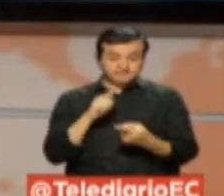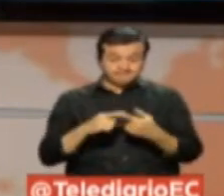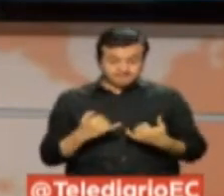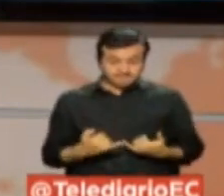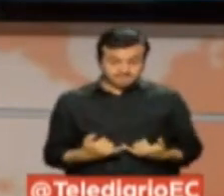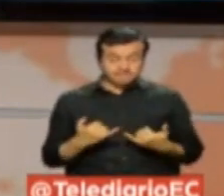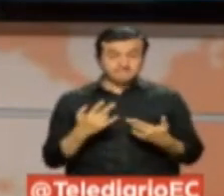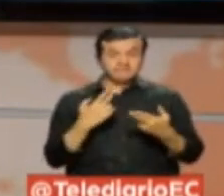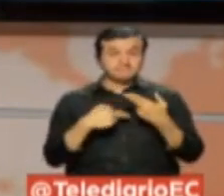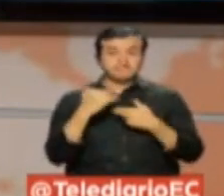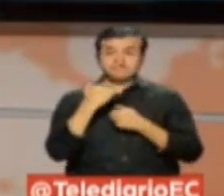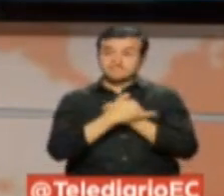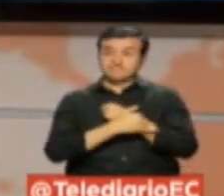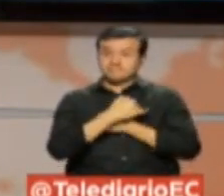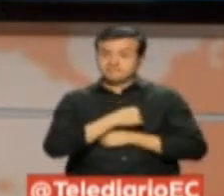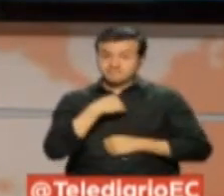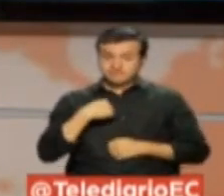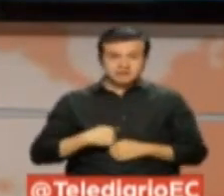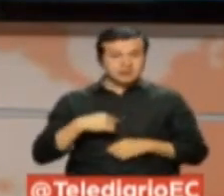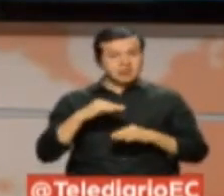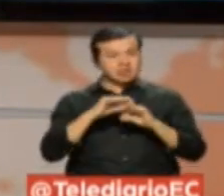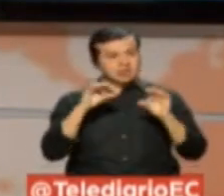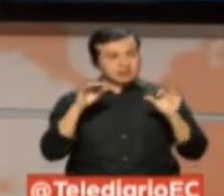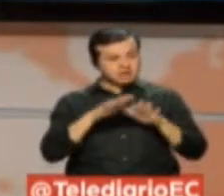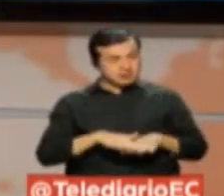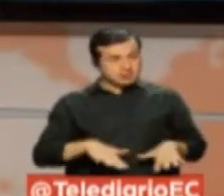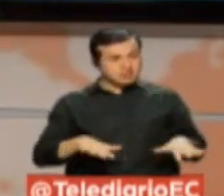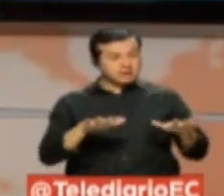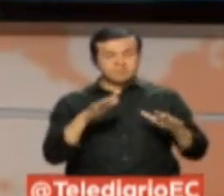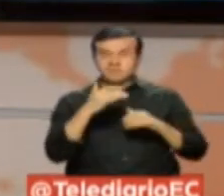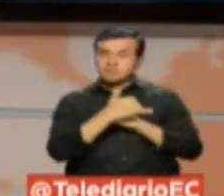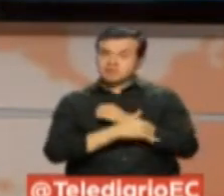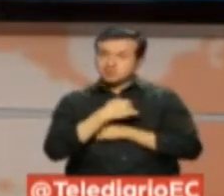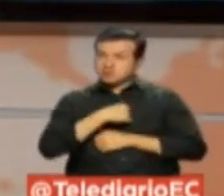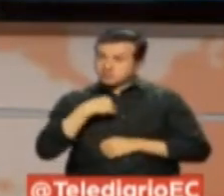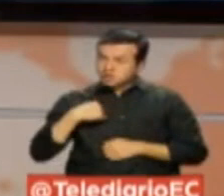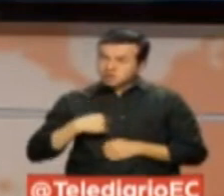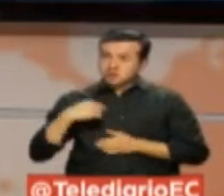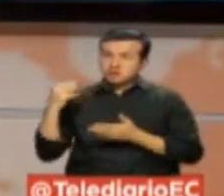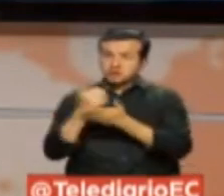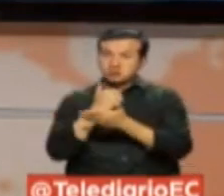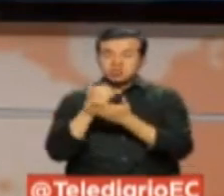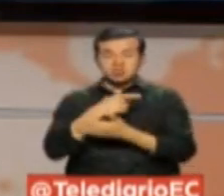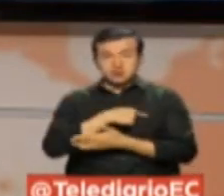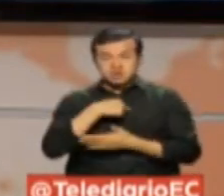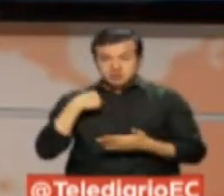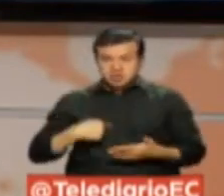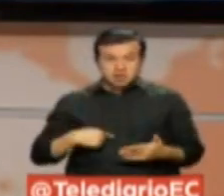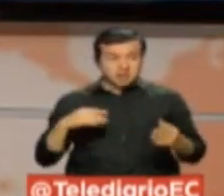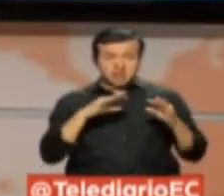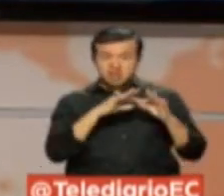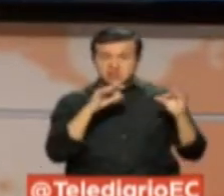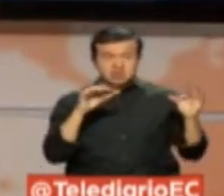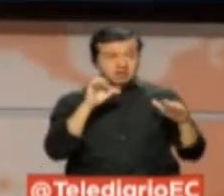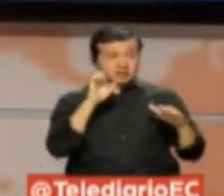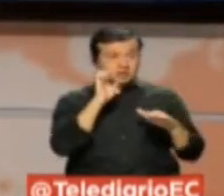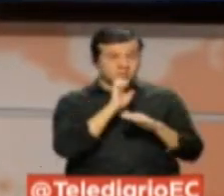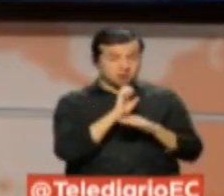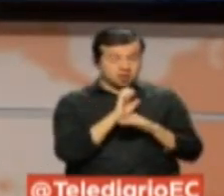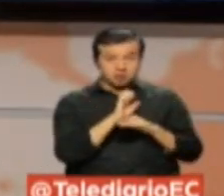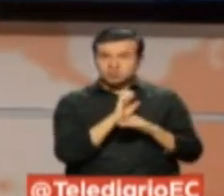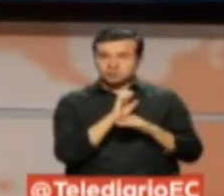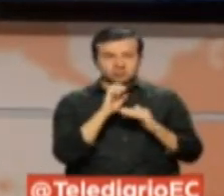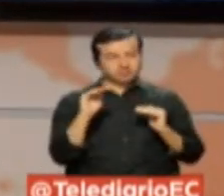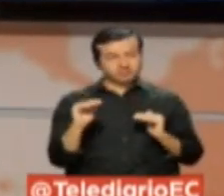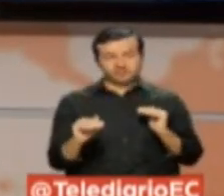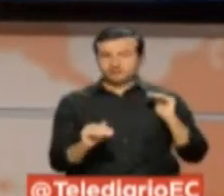el mismo mercado chino, la calidad de los productos hechos en China o cosechados en China no tienen la misma calidad de otros países como el Ecuador. Yo